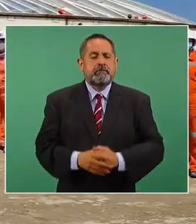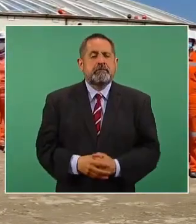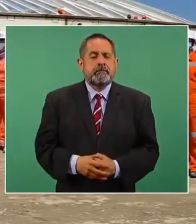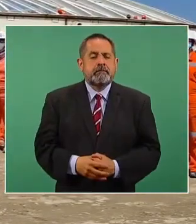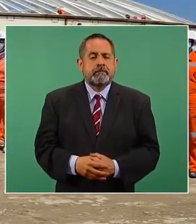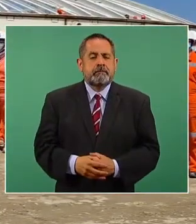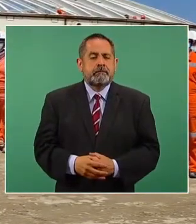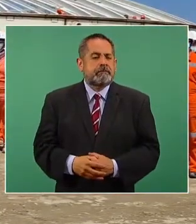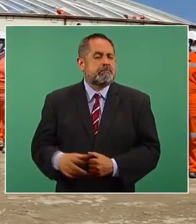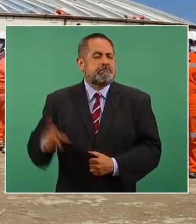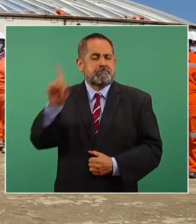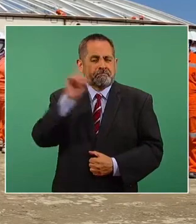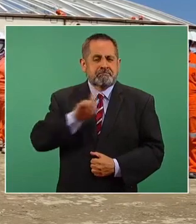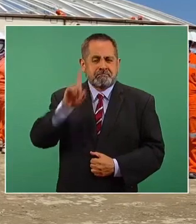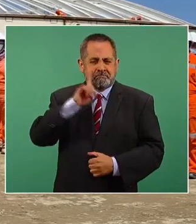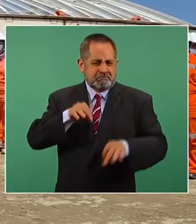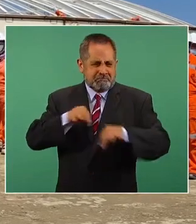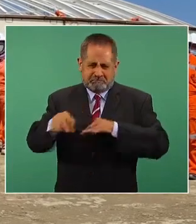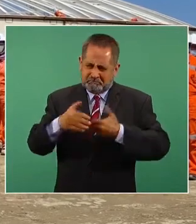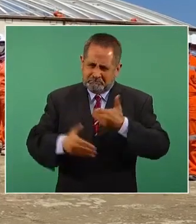¡Mujeres en zona de desarrollo!